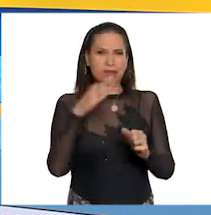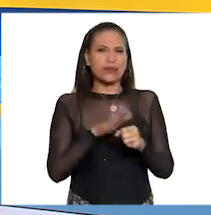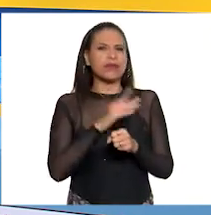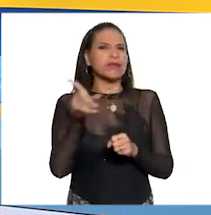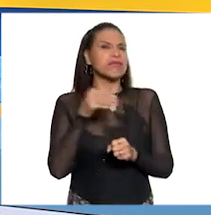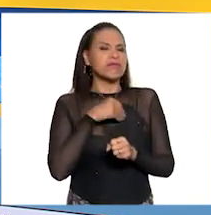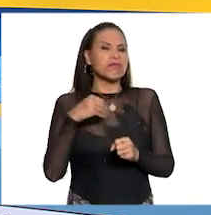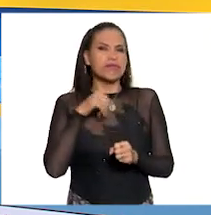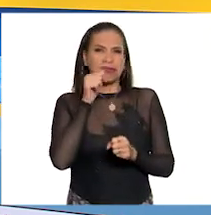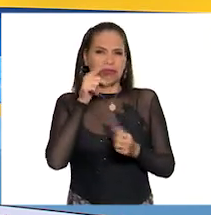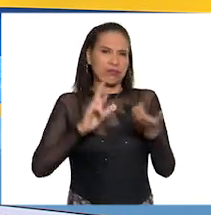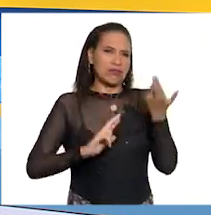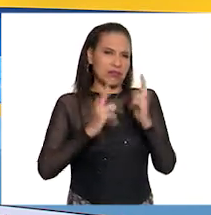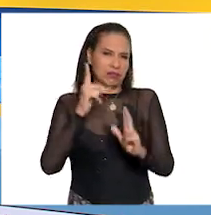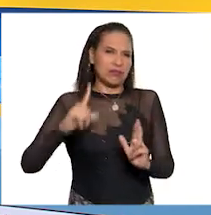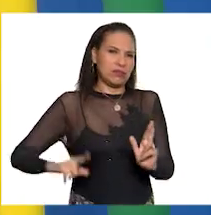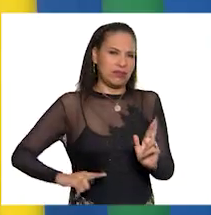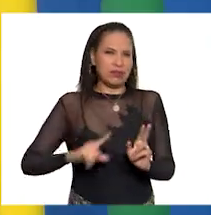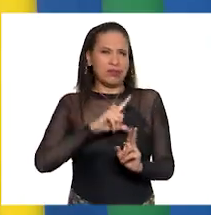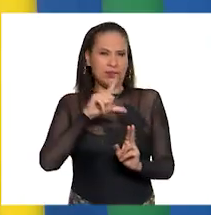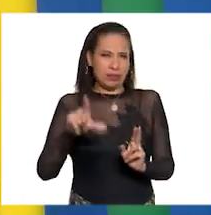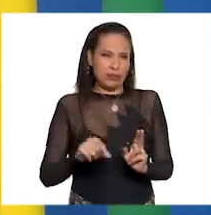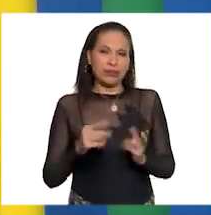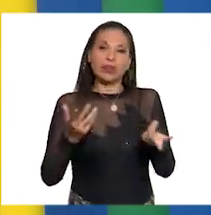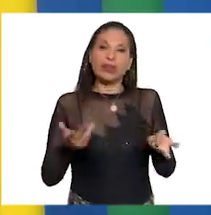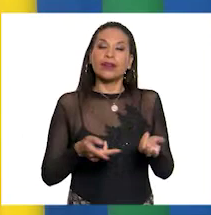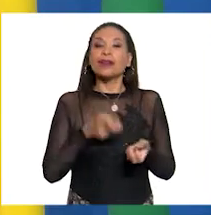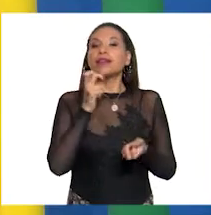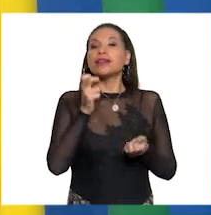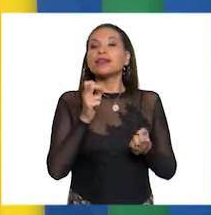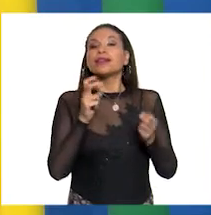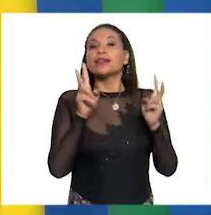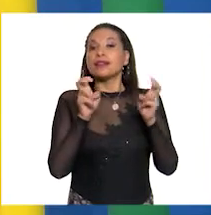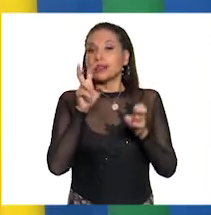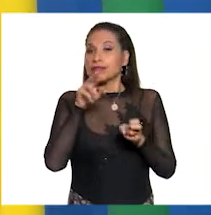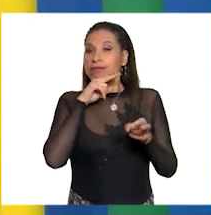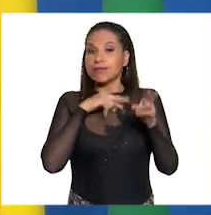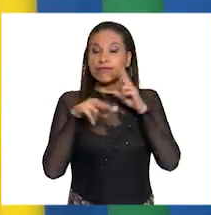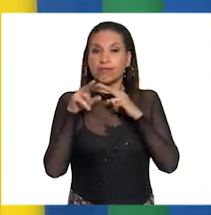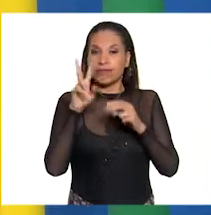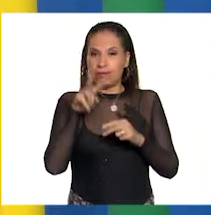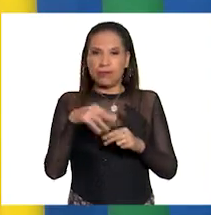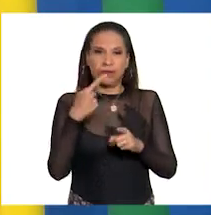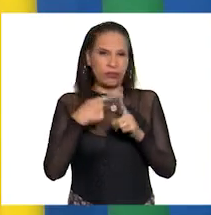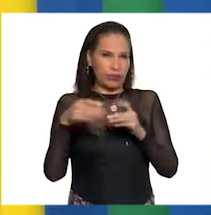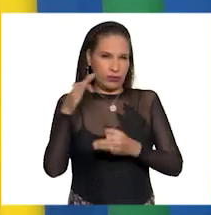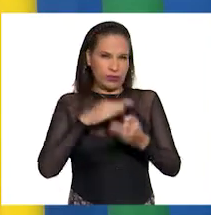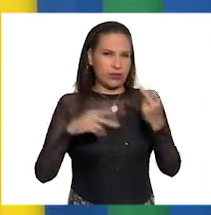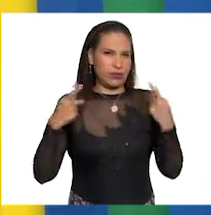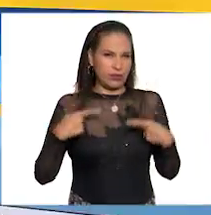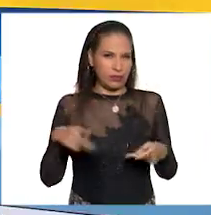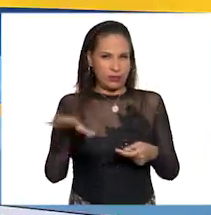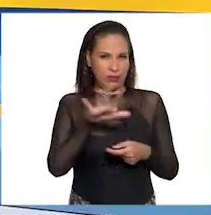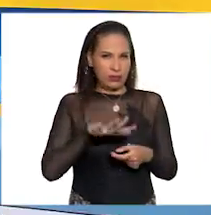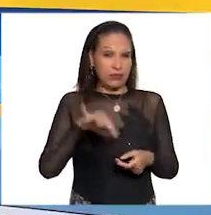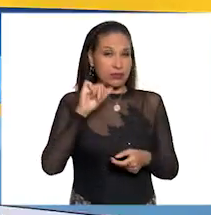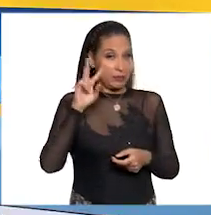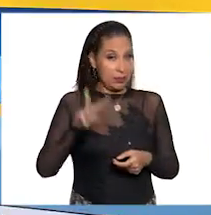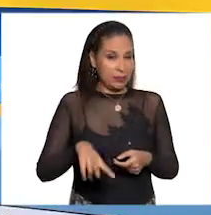por los gobiernos posrevolucionarios, claro. Pero esos temas eran una preocupación de gran parte de la población, ¿cierto?